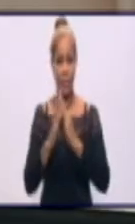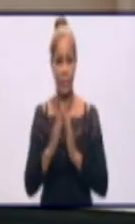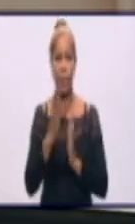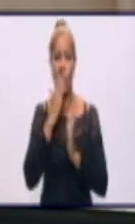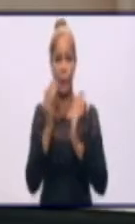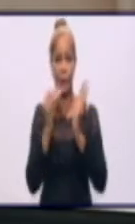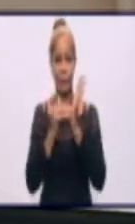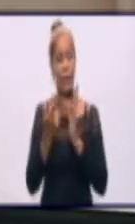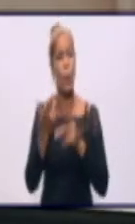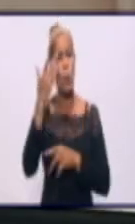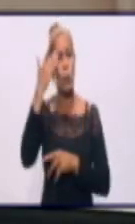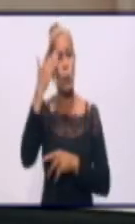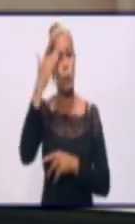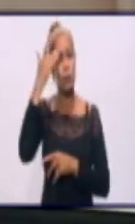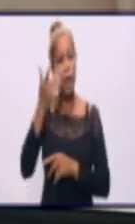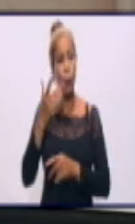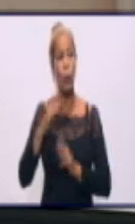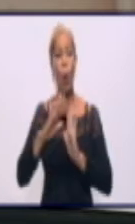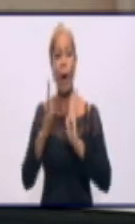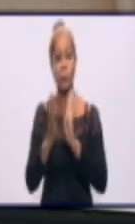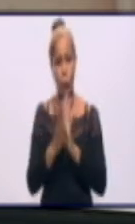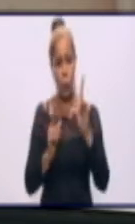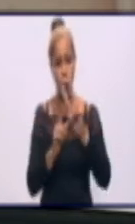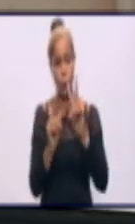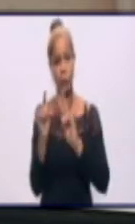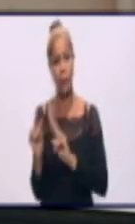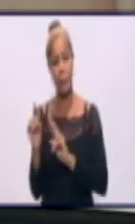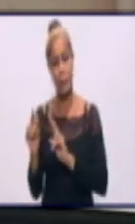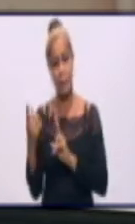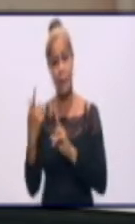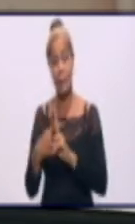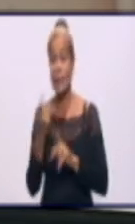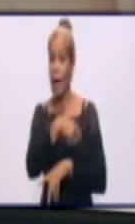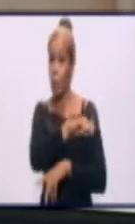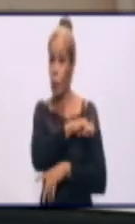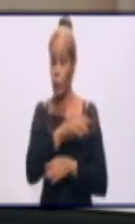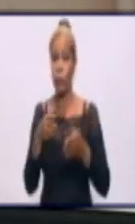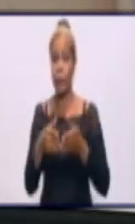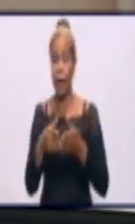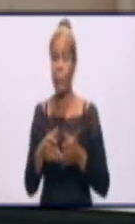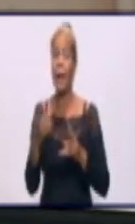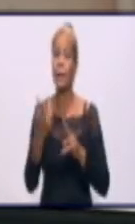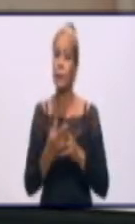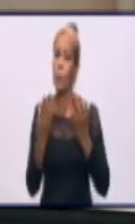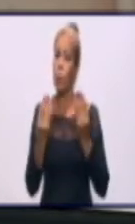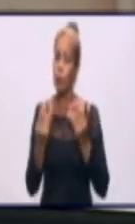Un saludo a toda la teleaudiencia de la provincia y muchas gracias por permitirnos